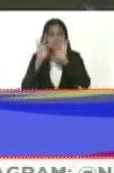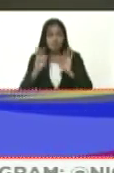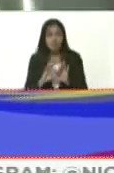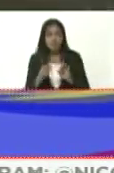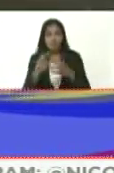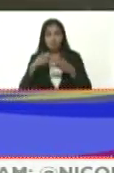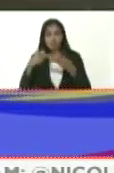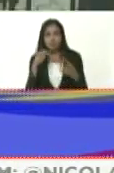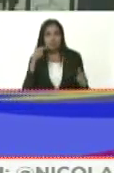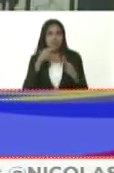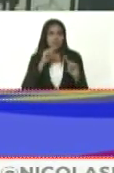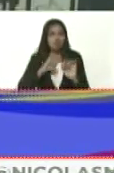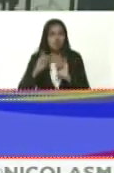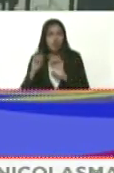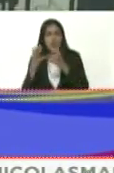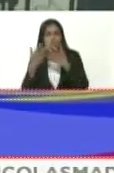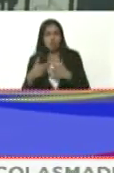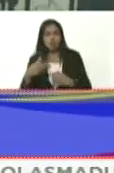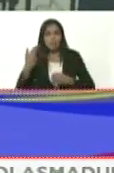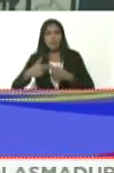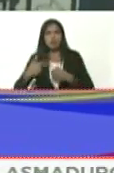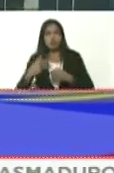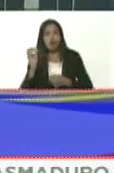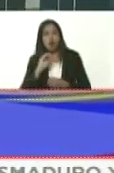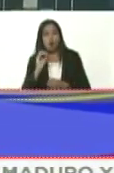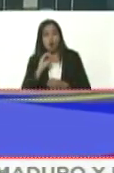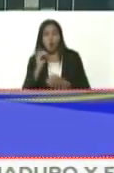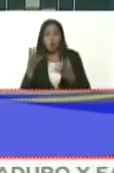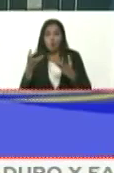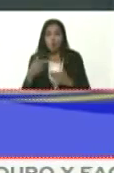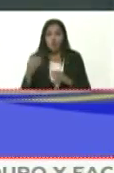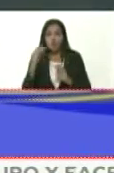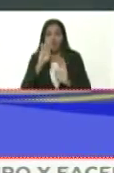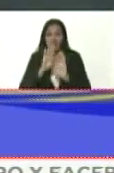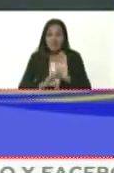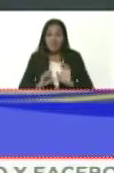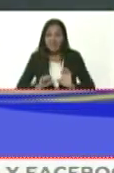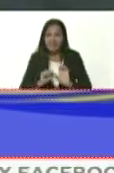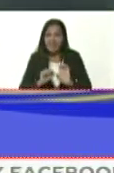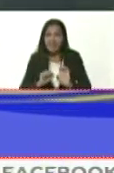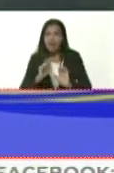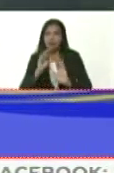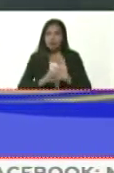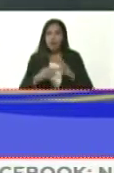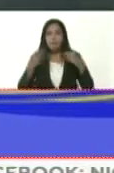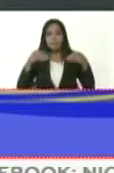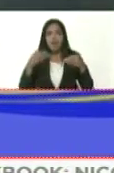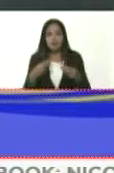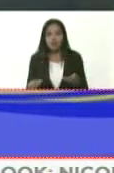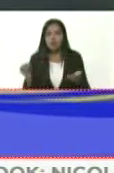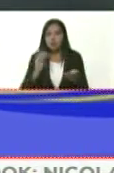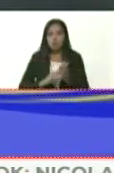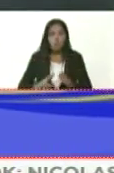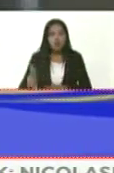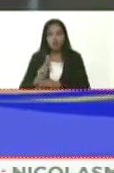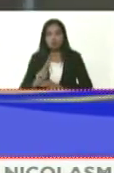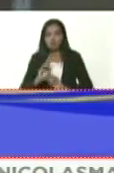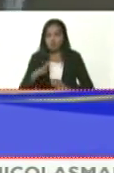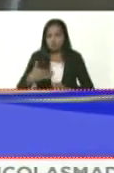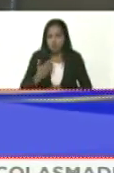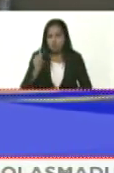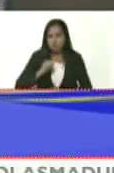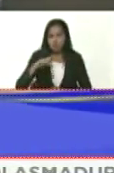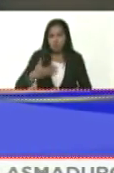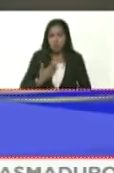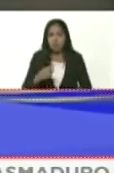primaria directamente de la industria petrolera o el reciclaje de la materia prima, porque el plástico se puede reutilizar, presidente. En Venezuela